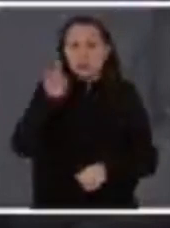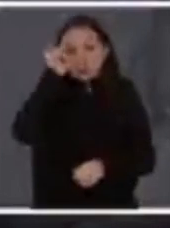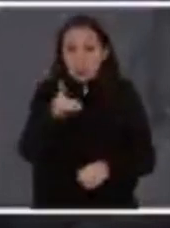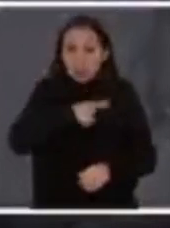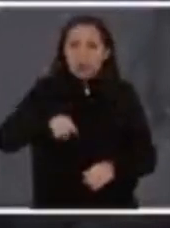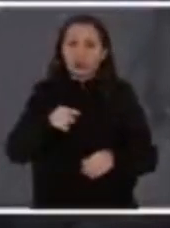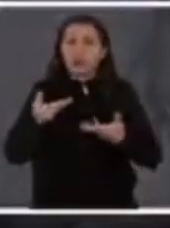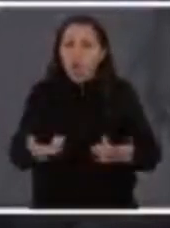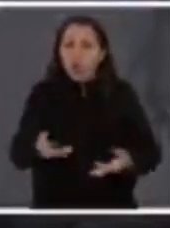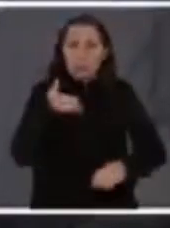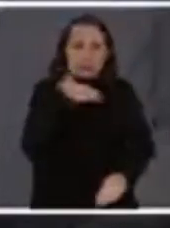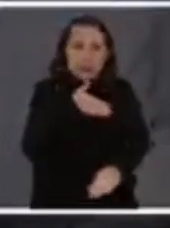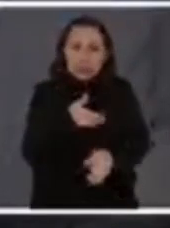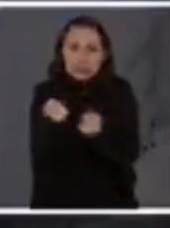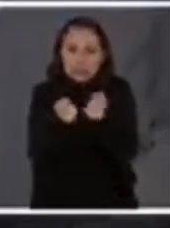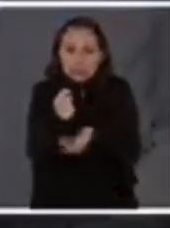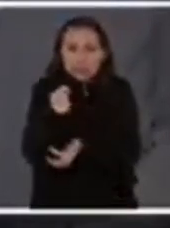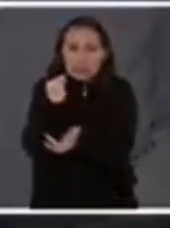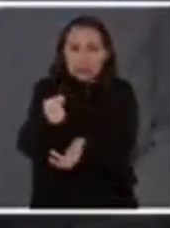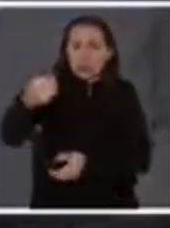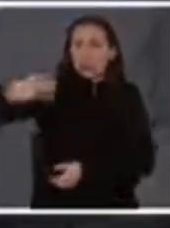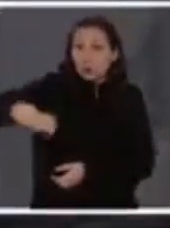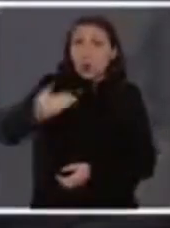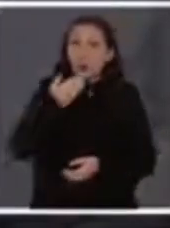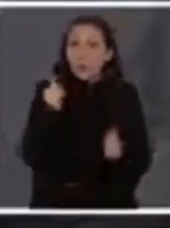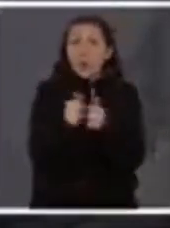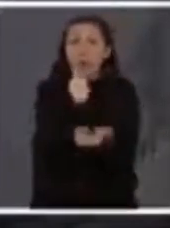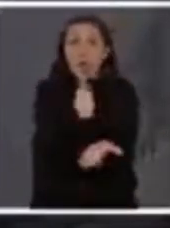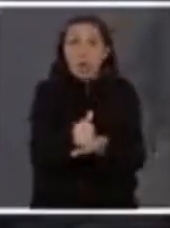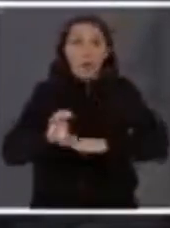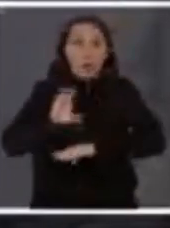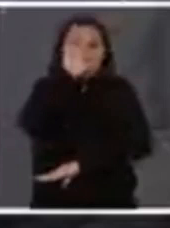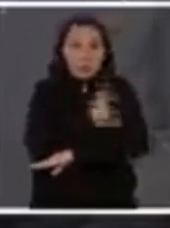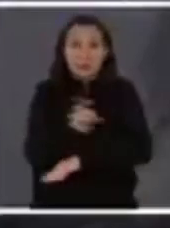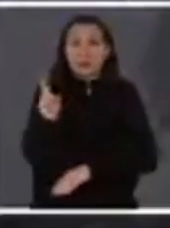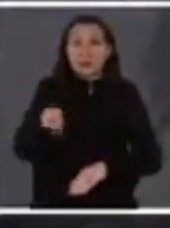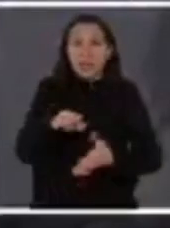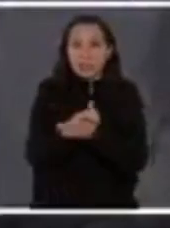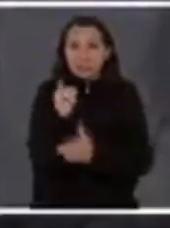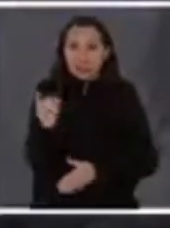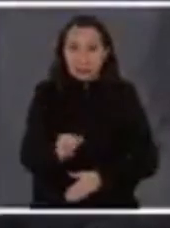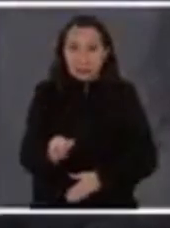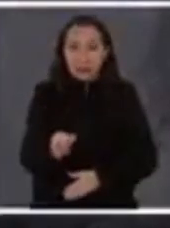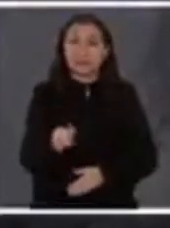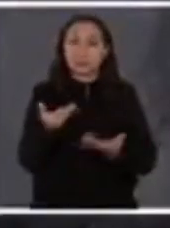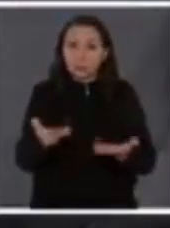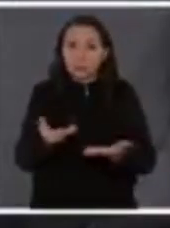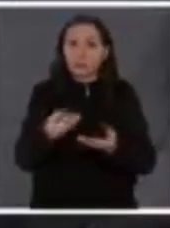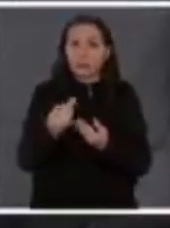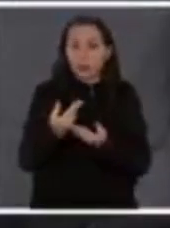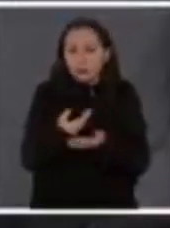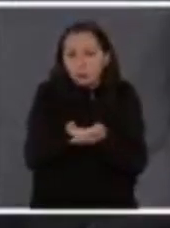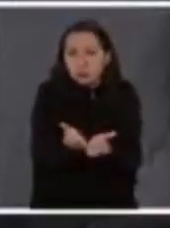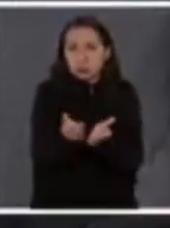que estamos desplegando todos los recursos del Estado y las municipalidades, acá estamos con el alcalde del Coltauco, Félix Sánchez. Estamos desplegando